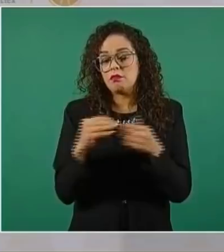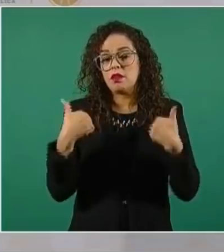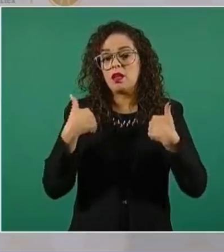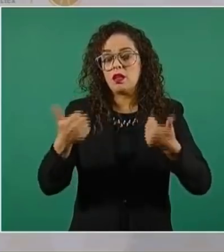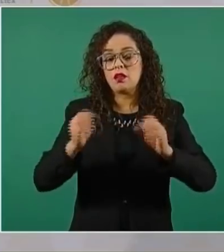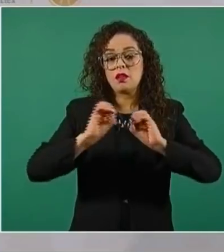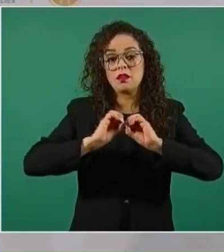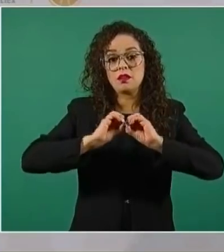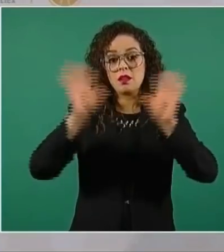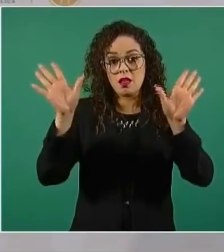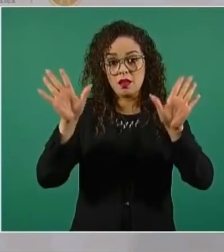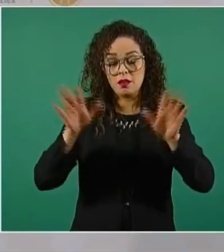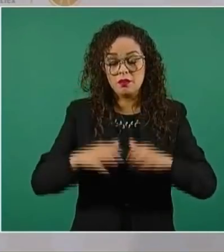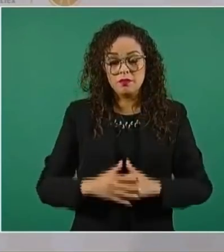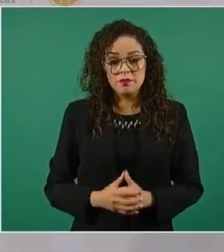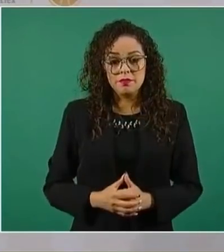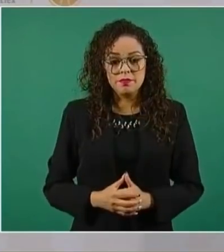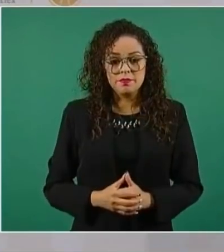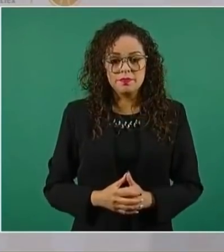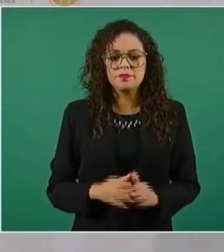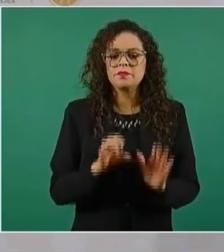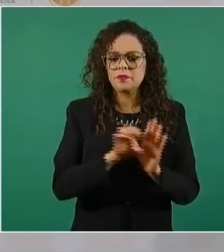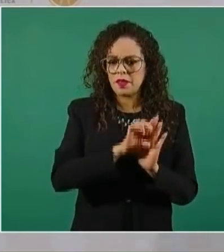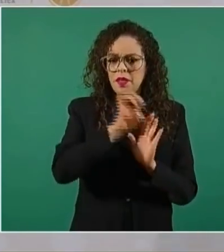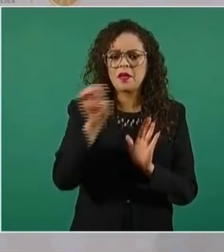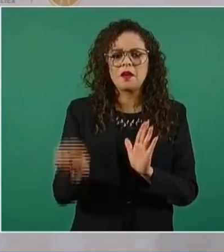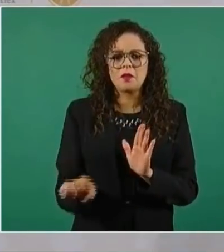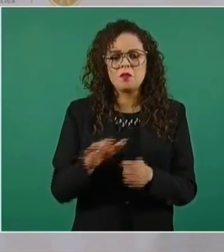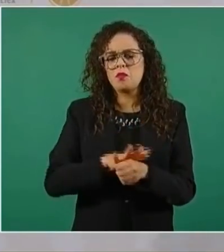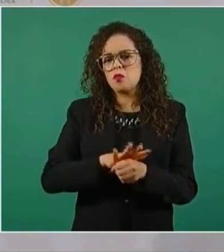posible. Por ejemplo,